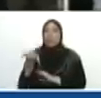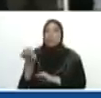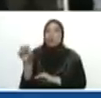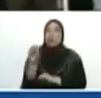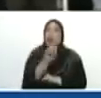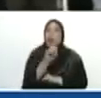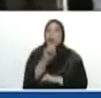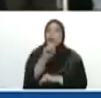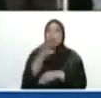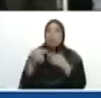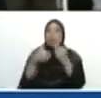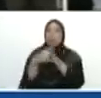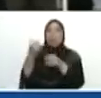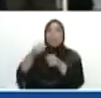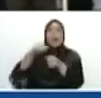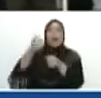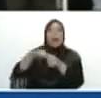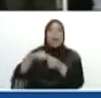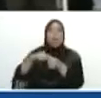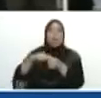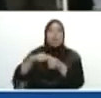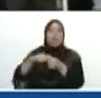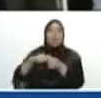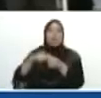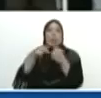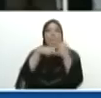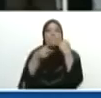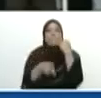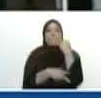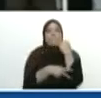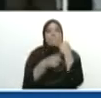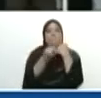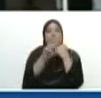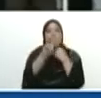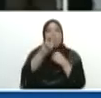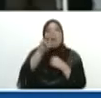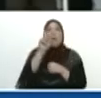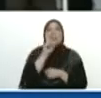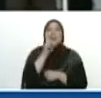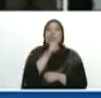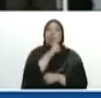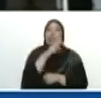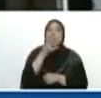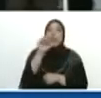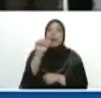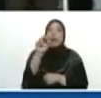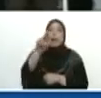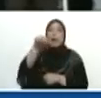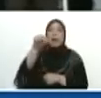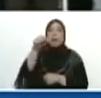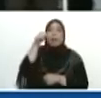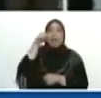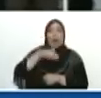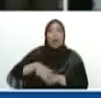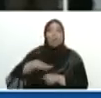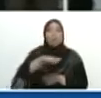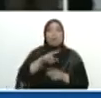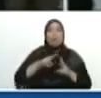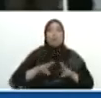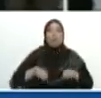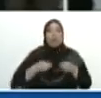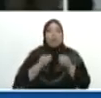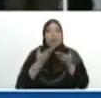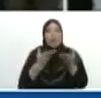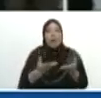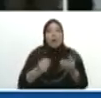Maracaibo El Gran Parque Monumental Ana María Campos que le voy a regalar al pueblo de Maracaibo y